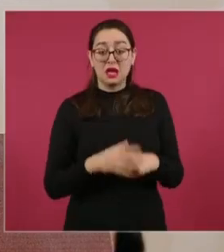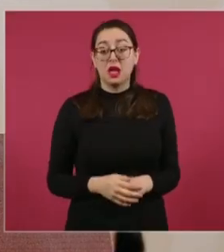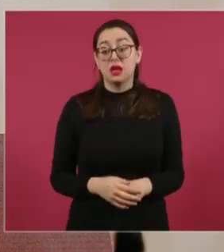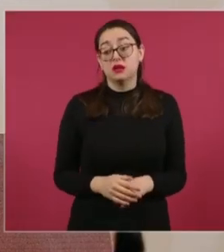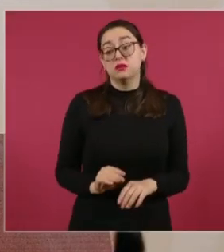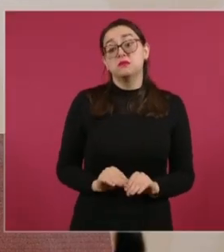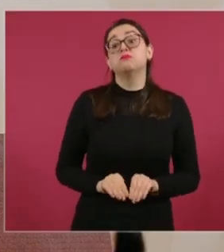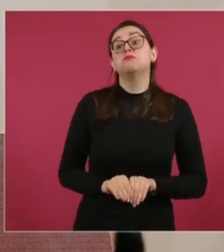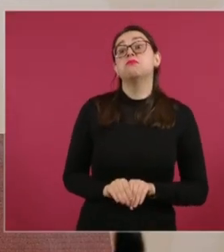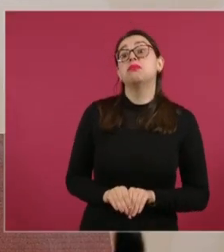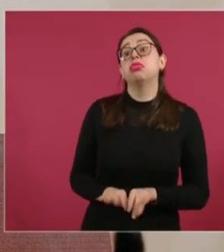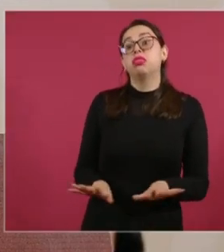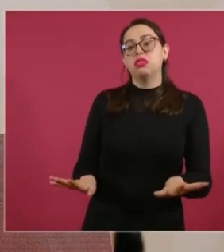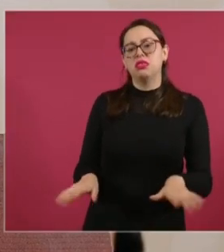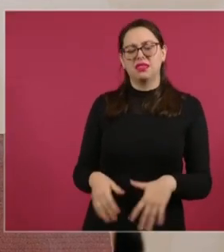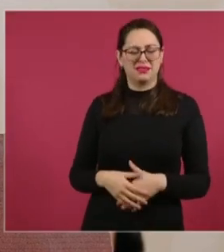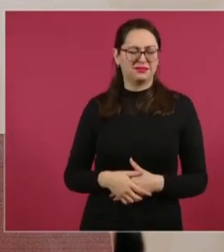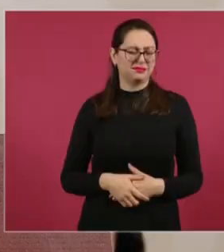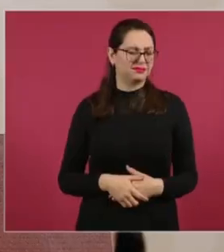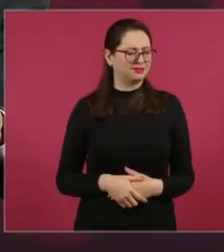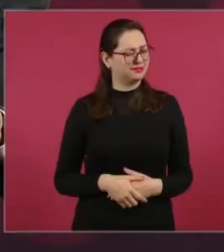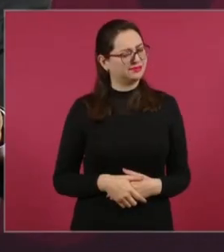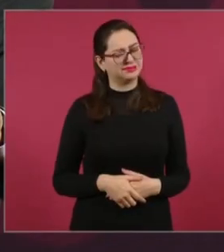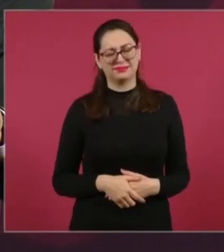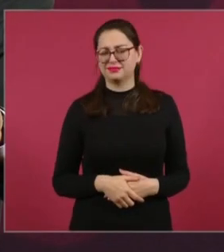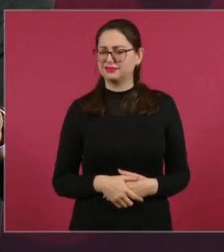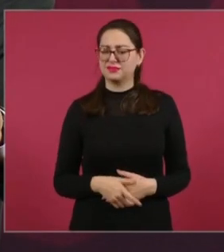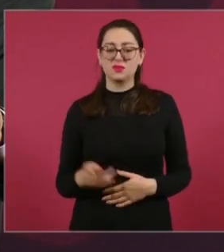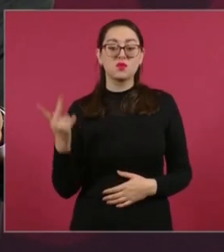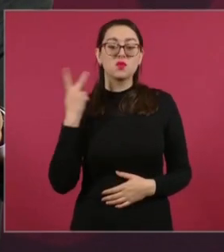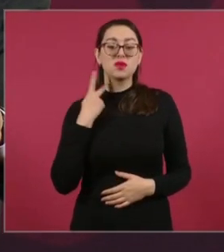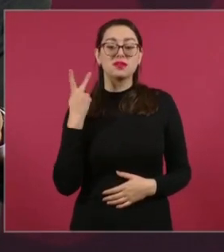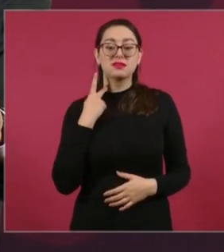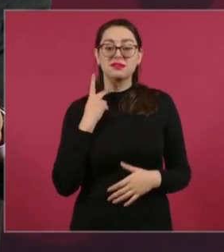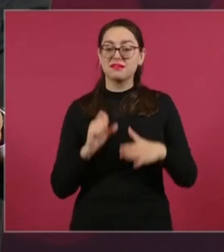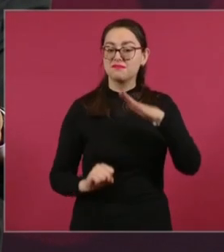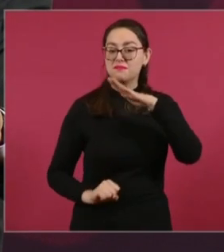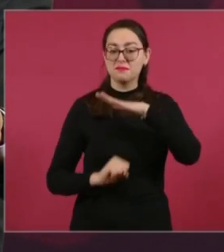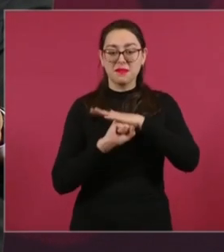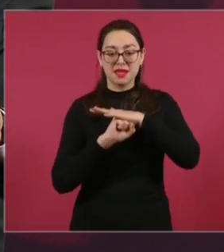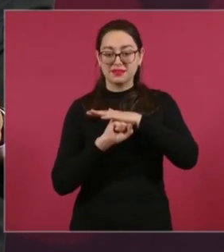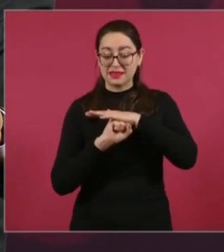decir, la política es un imperativo ético,